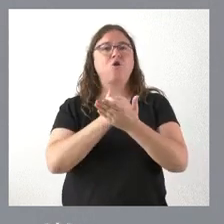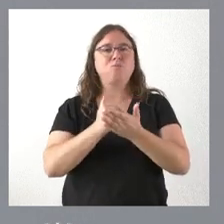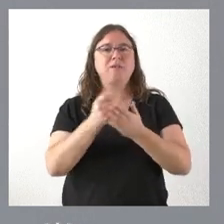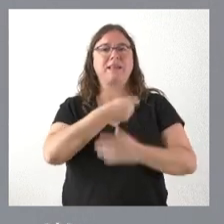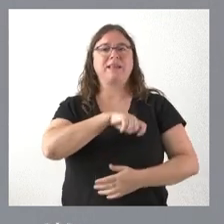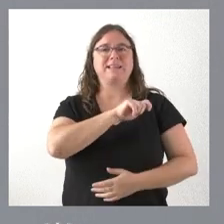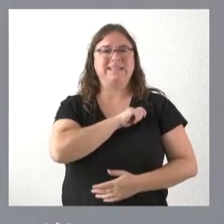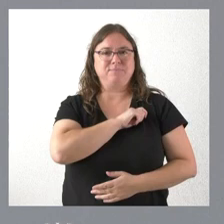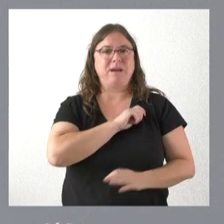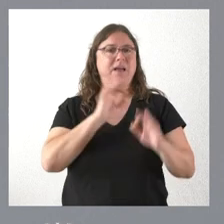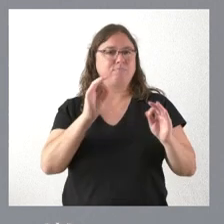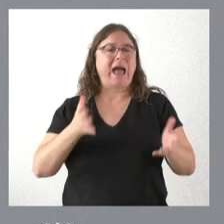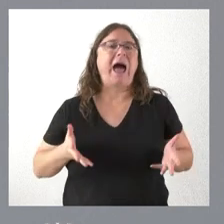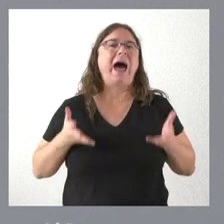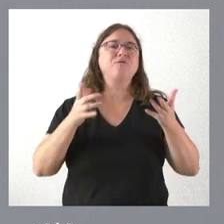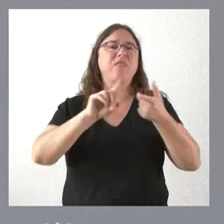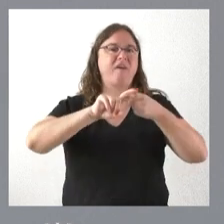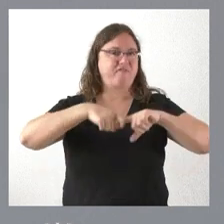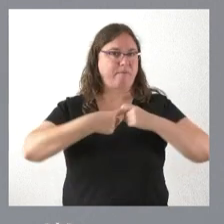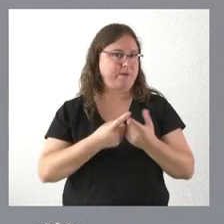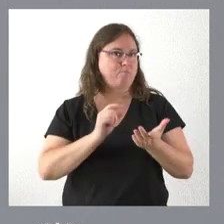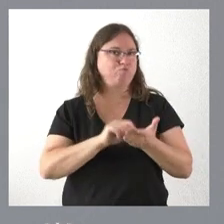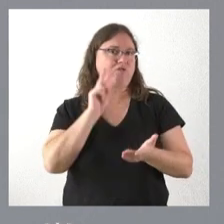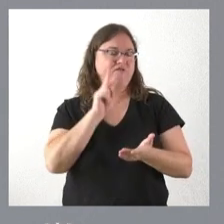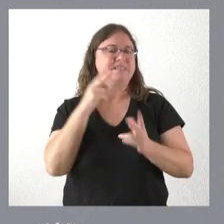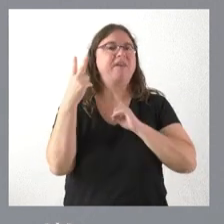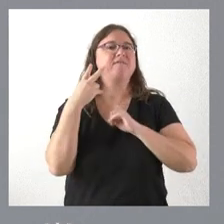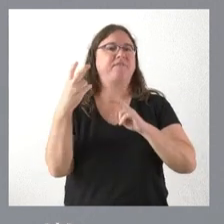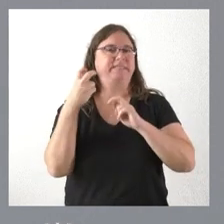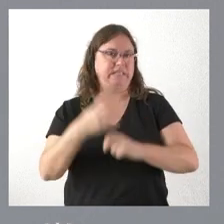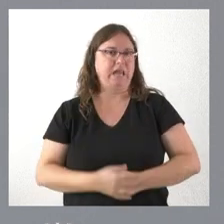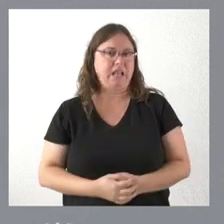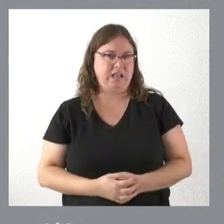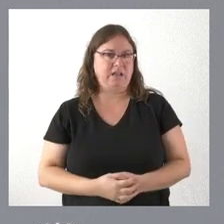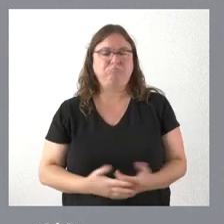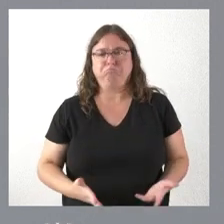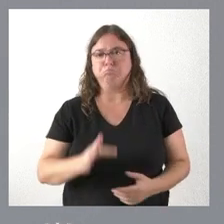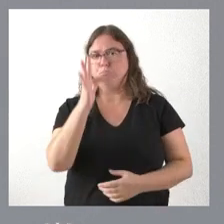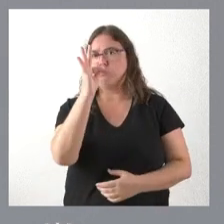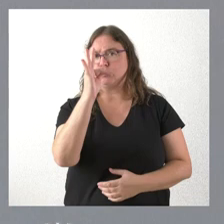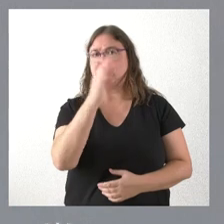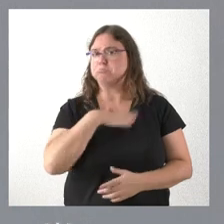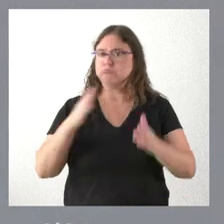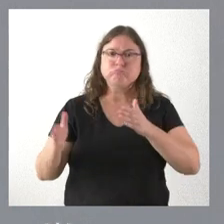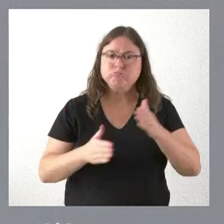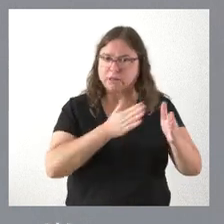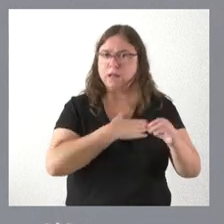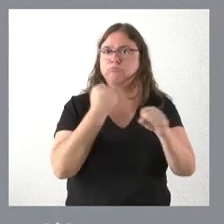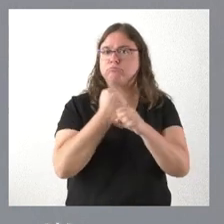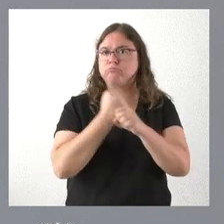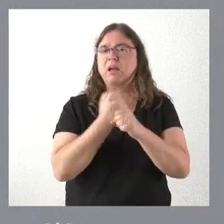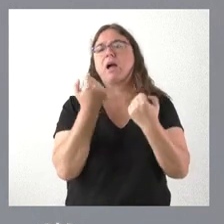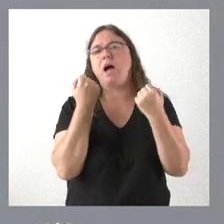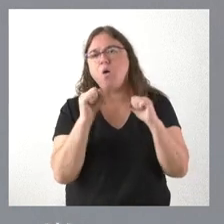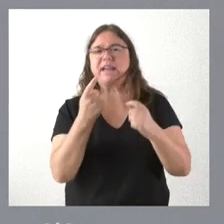en ayudas a las familias desde el punto de vista fiscal Este es un elemento muy positivo y en esa dirección queremos seguir trabajando a pesar de las